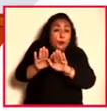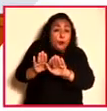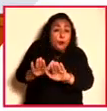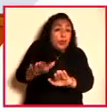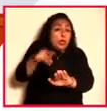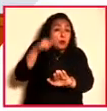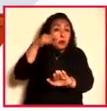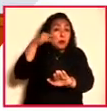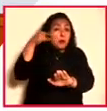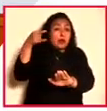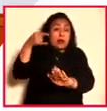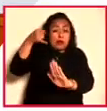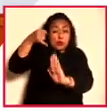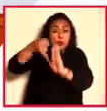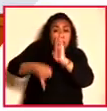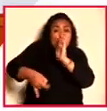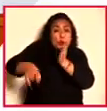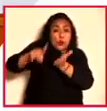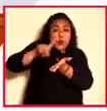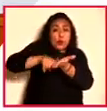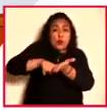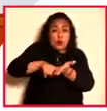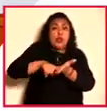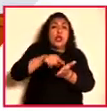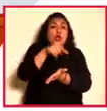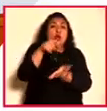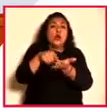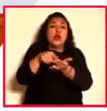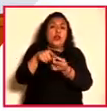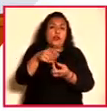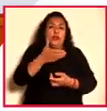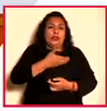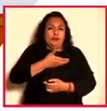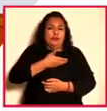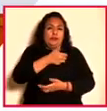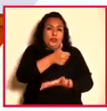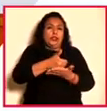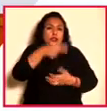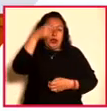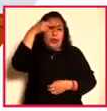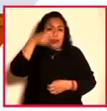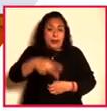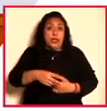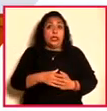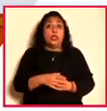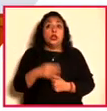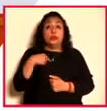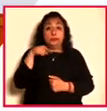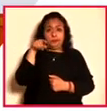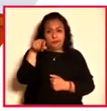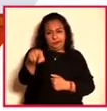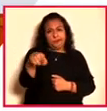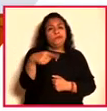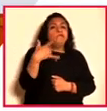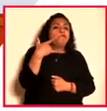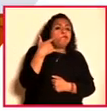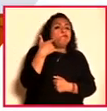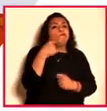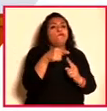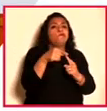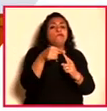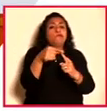en las entrañas del corazón de la Ciudad de México. En este trayecto hemos tenido